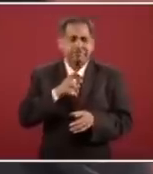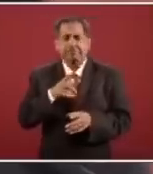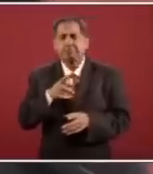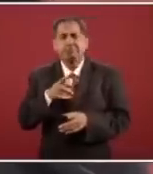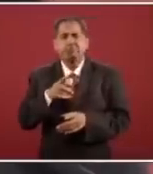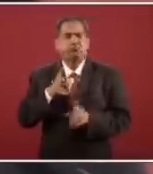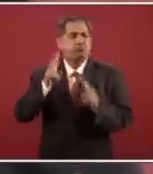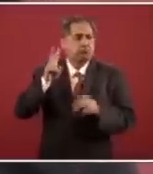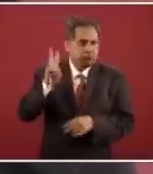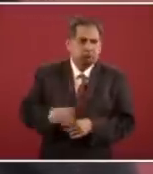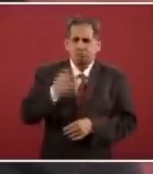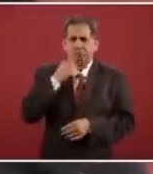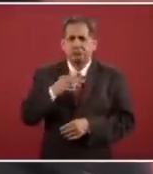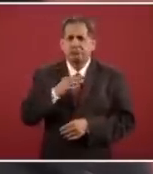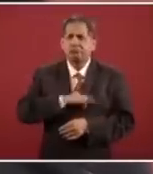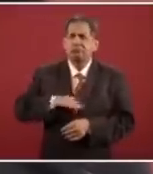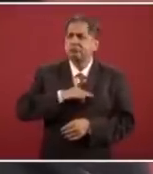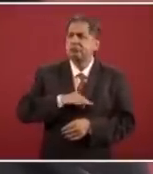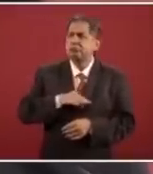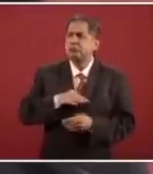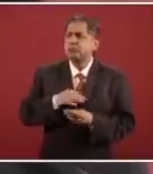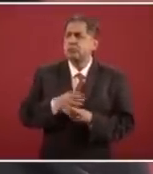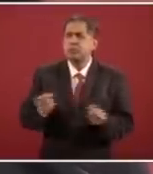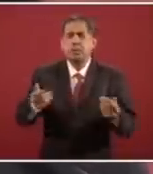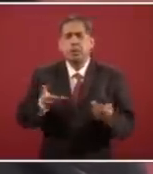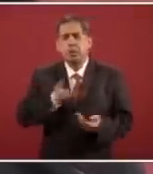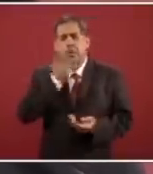transitoria, efímera.